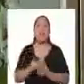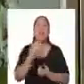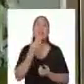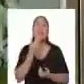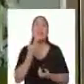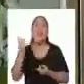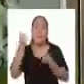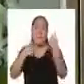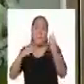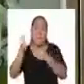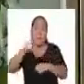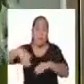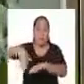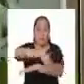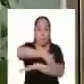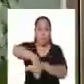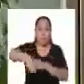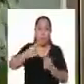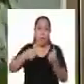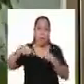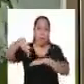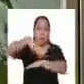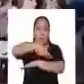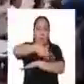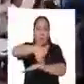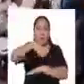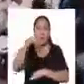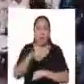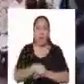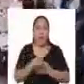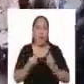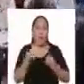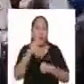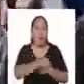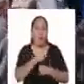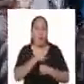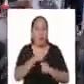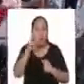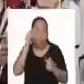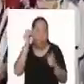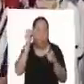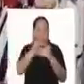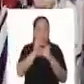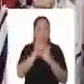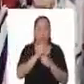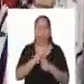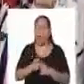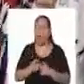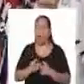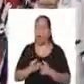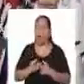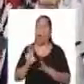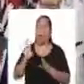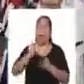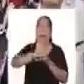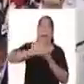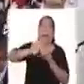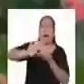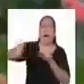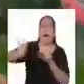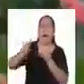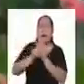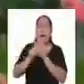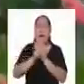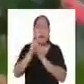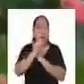ambulantes, y una gran mayoría de ellos no tiene como objetivo necesariamente burlar la ley per se, sino que en realidad